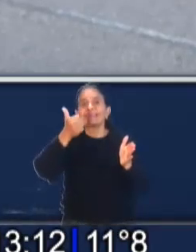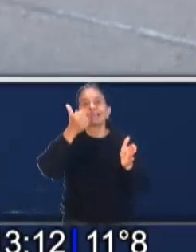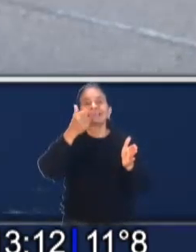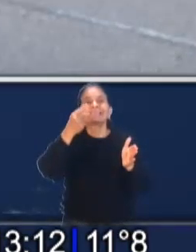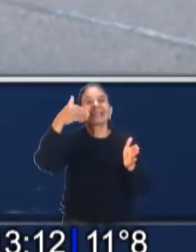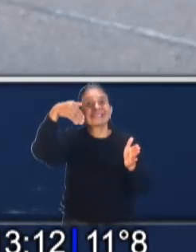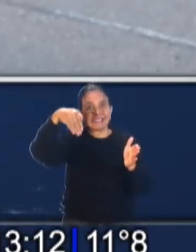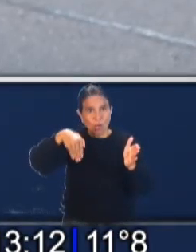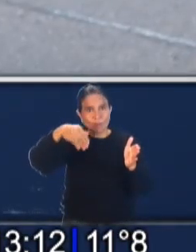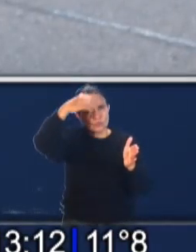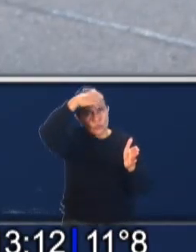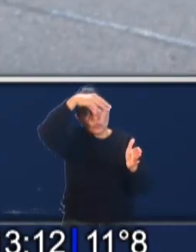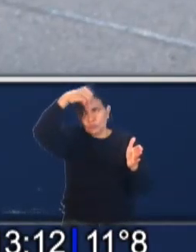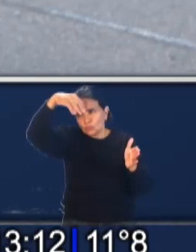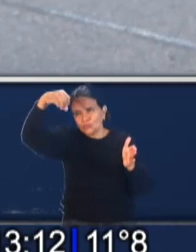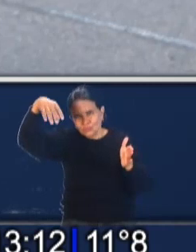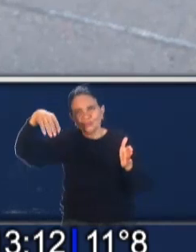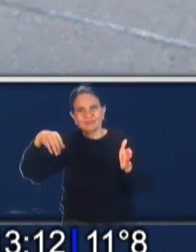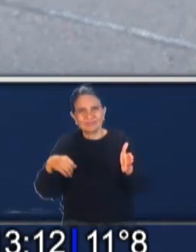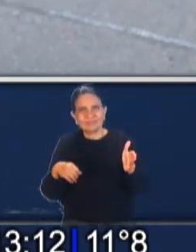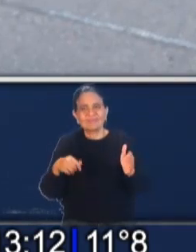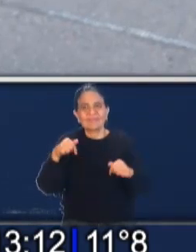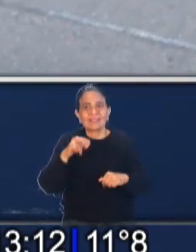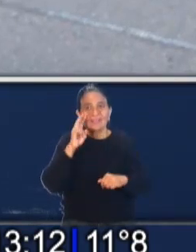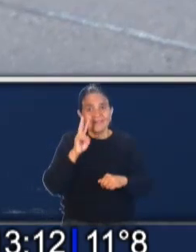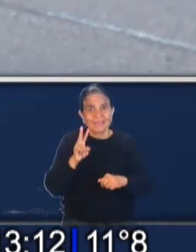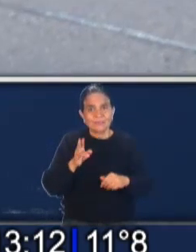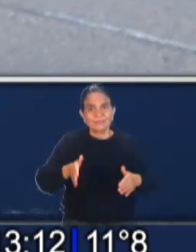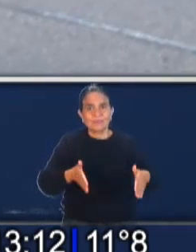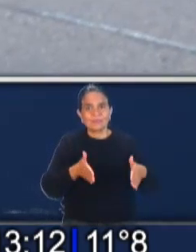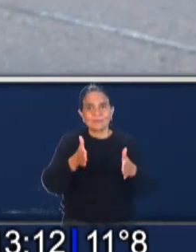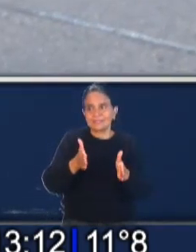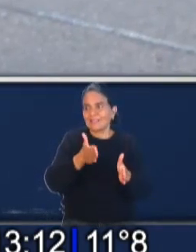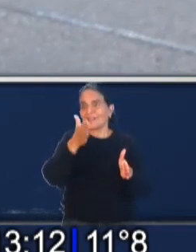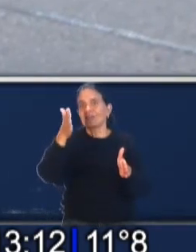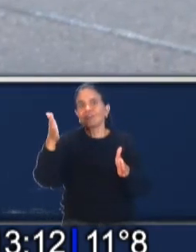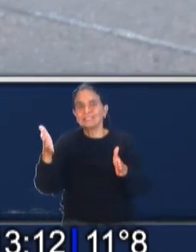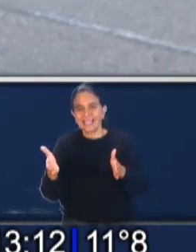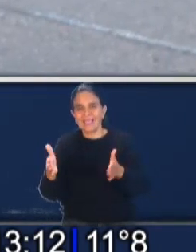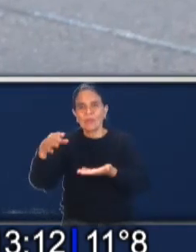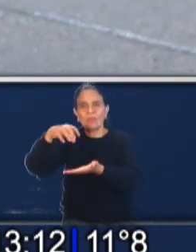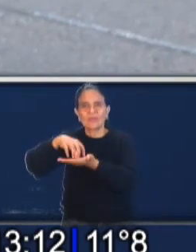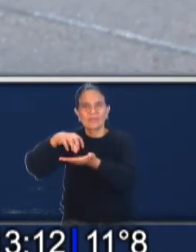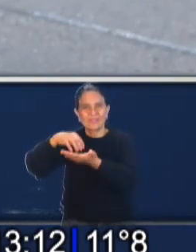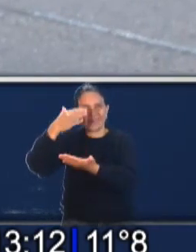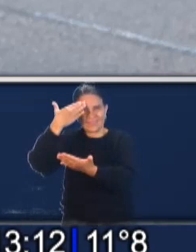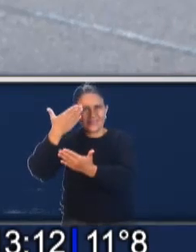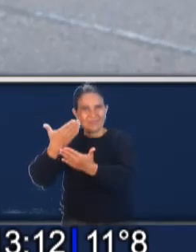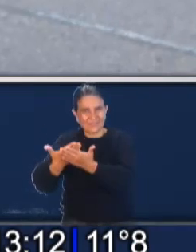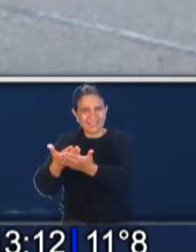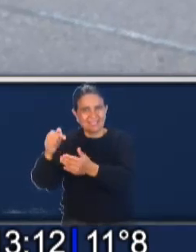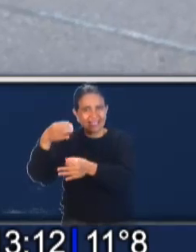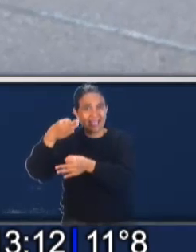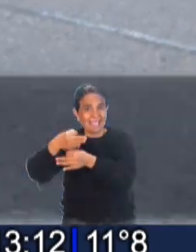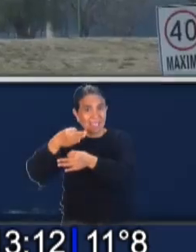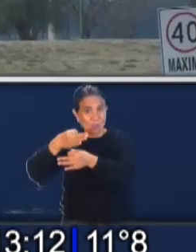una obra que ustedes ven, aquí estamos en el costado de la autopista, justo enfrente de la delegación, donde funciona la escuela del